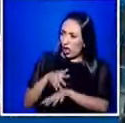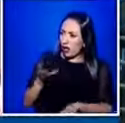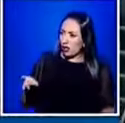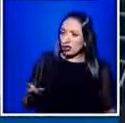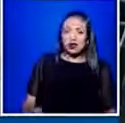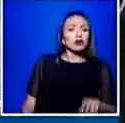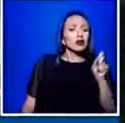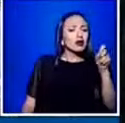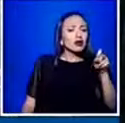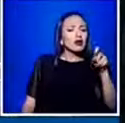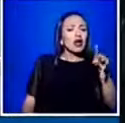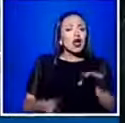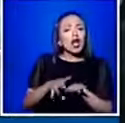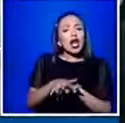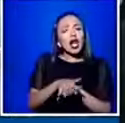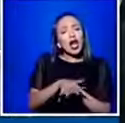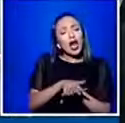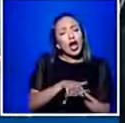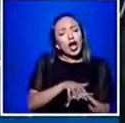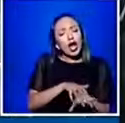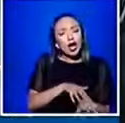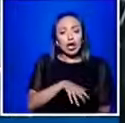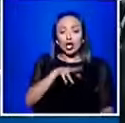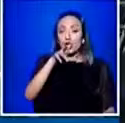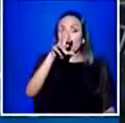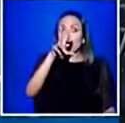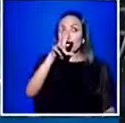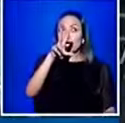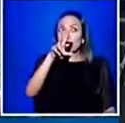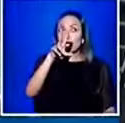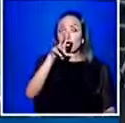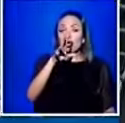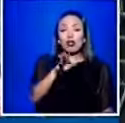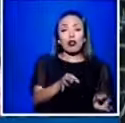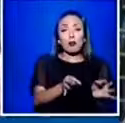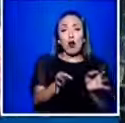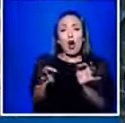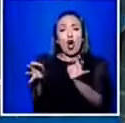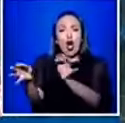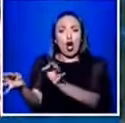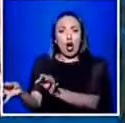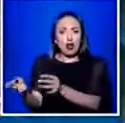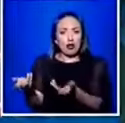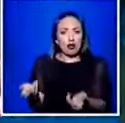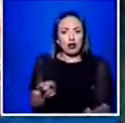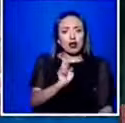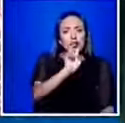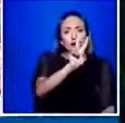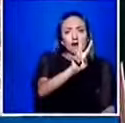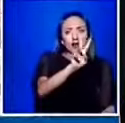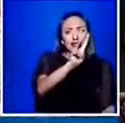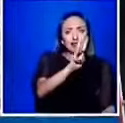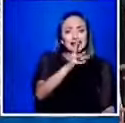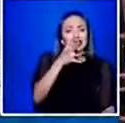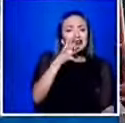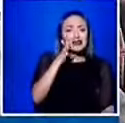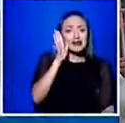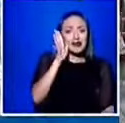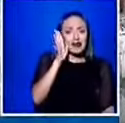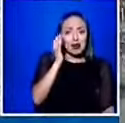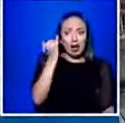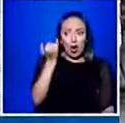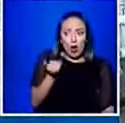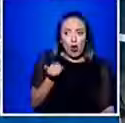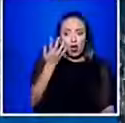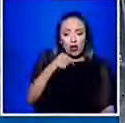van. ¿No han paralizado? No, demoran mucho. Ya del 26 de diciembre cayó esto, ya va a cumplir un año